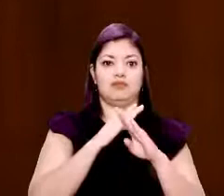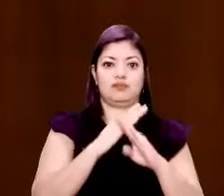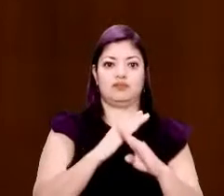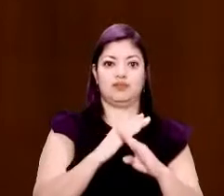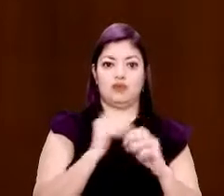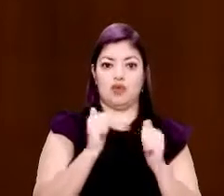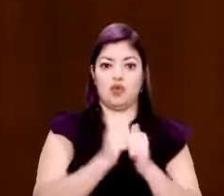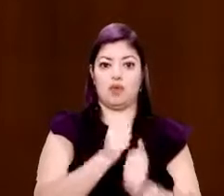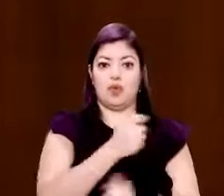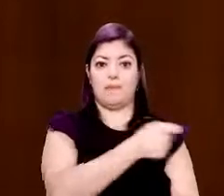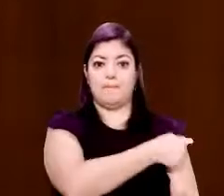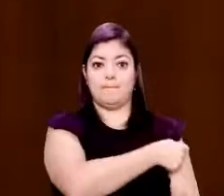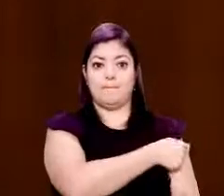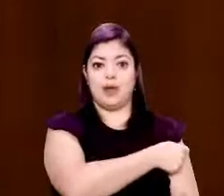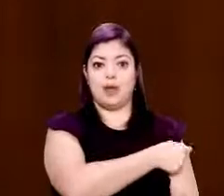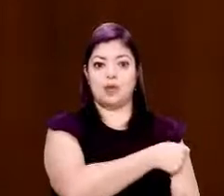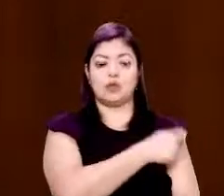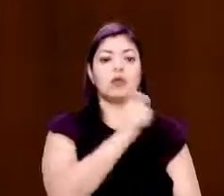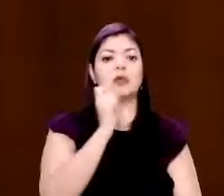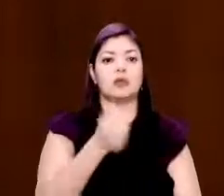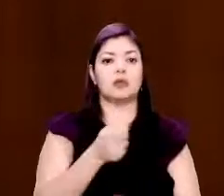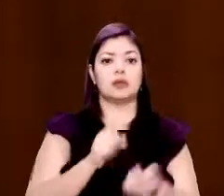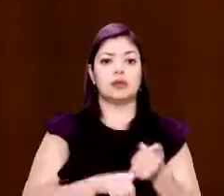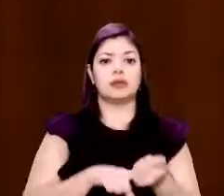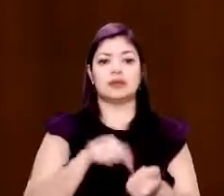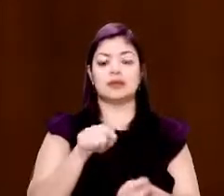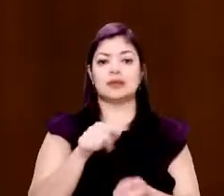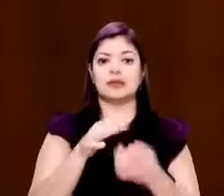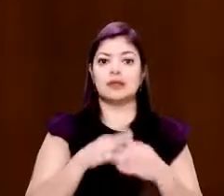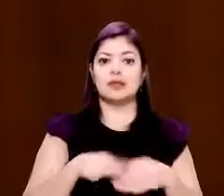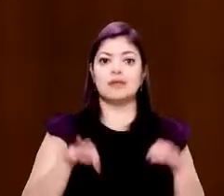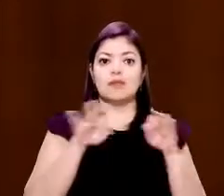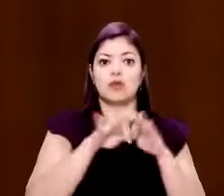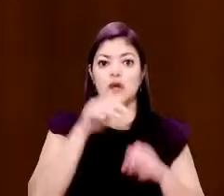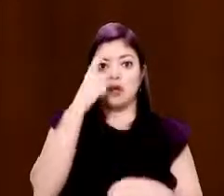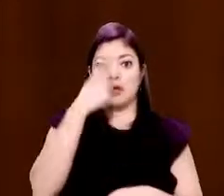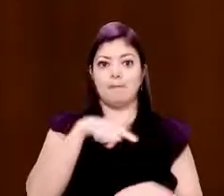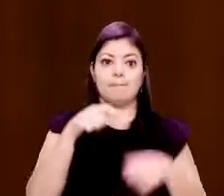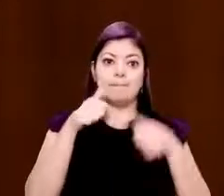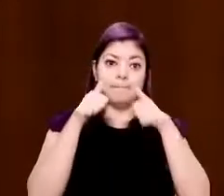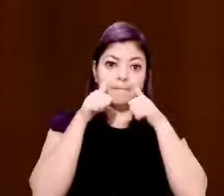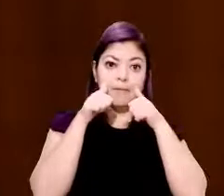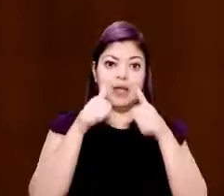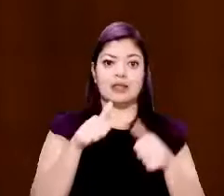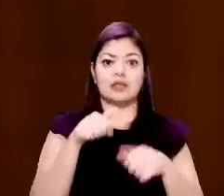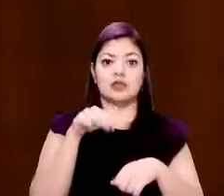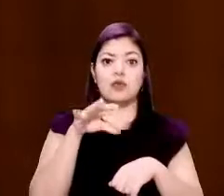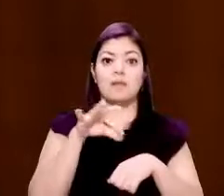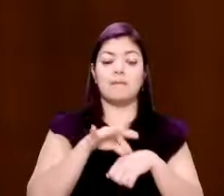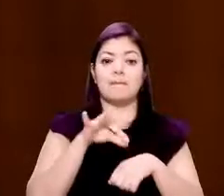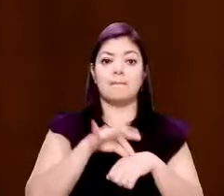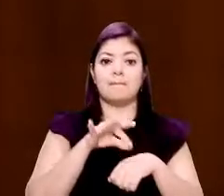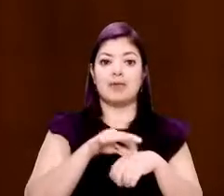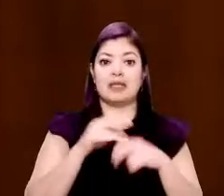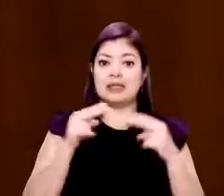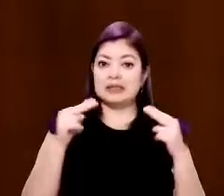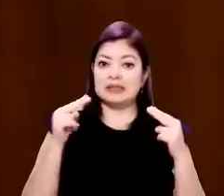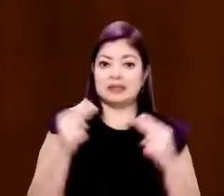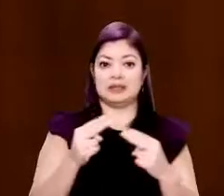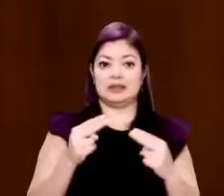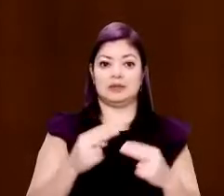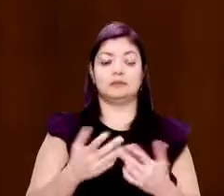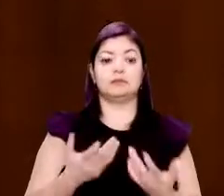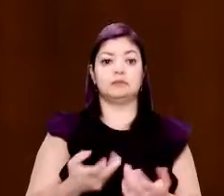vacunas es componente esencial para la atención médica primaria y